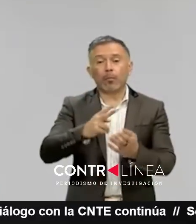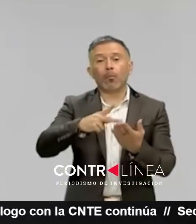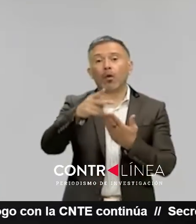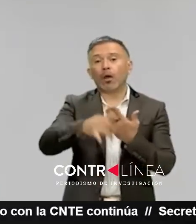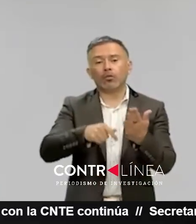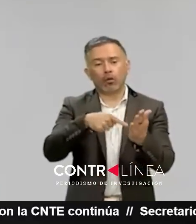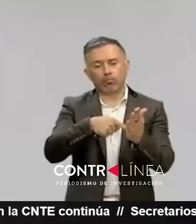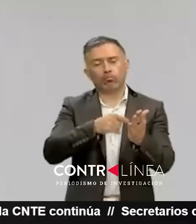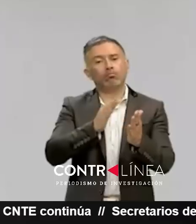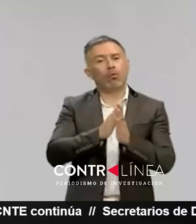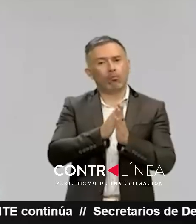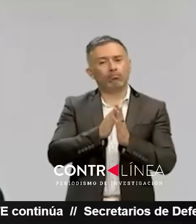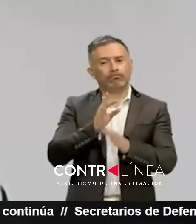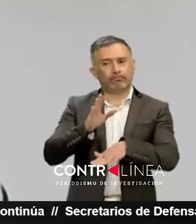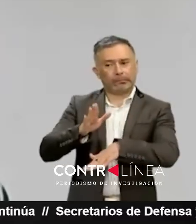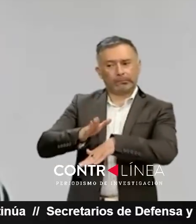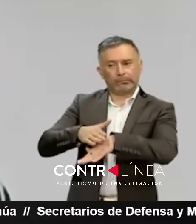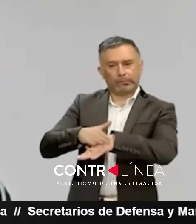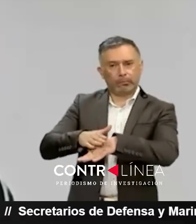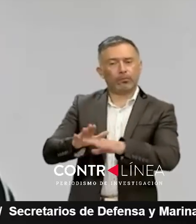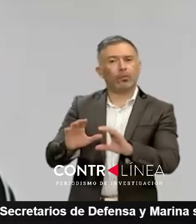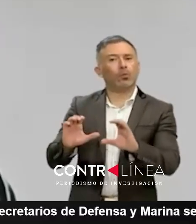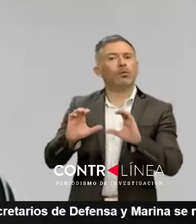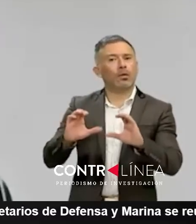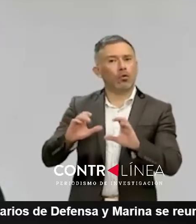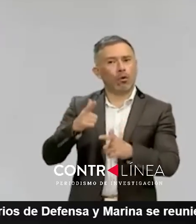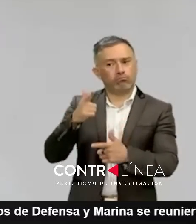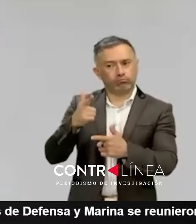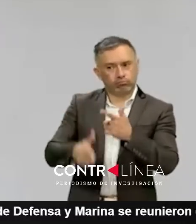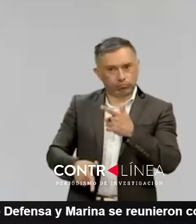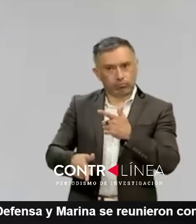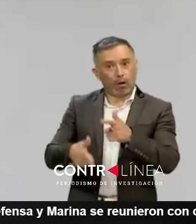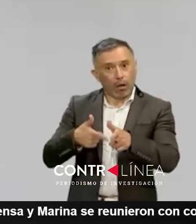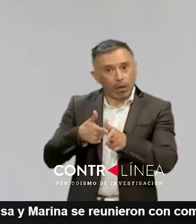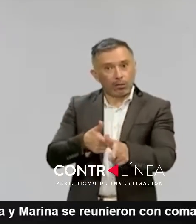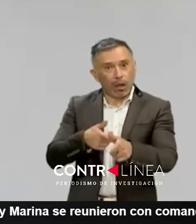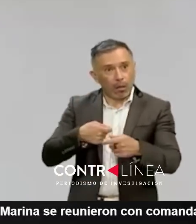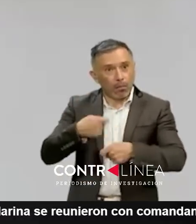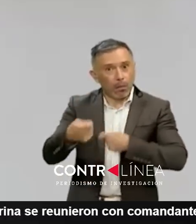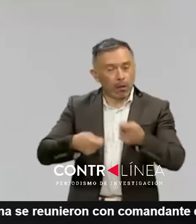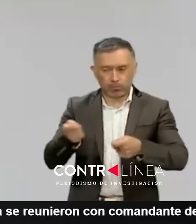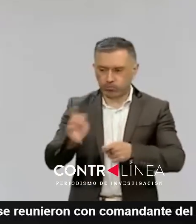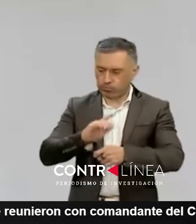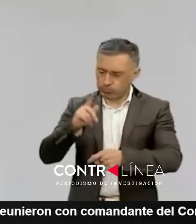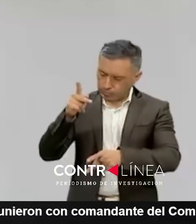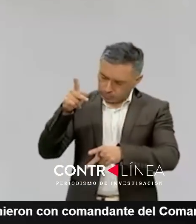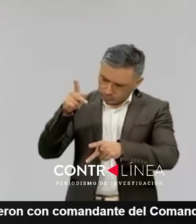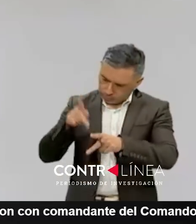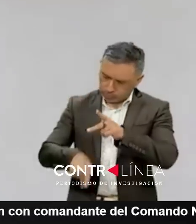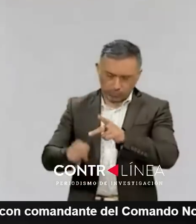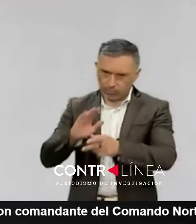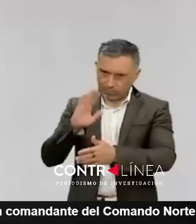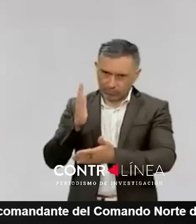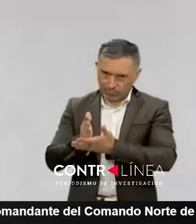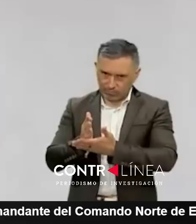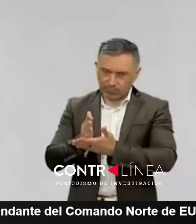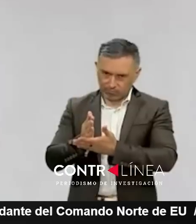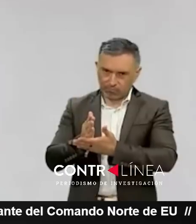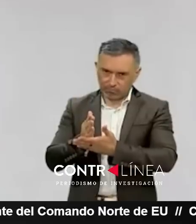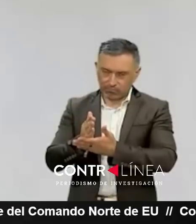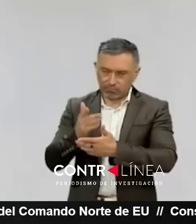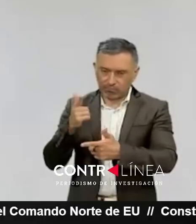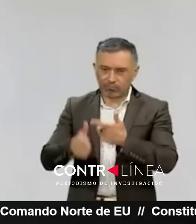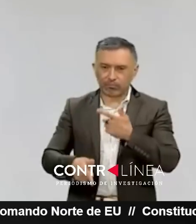medida cautelar en su carácter de inhibitoria para evitar que se consumen hechos que, por supuesto,